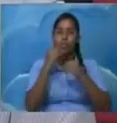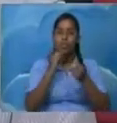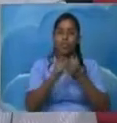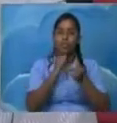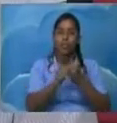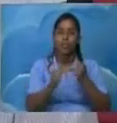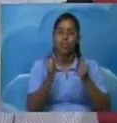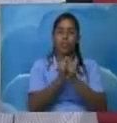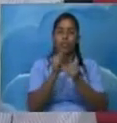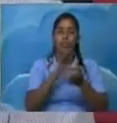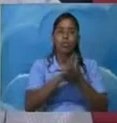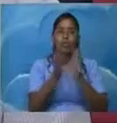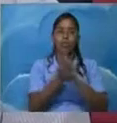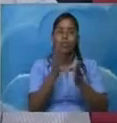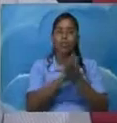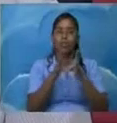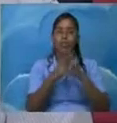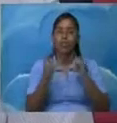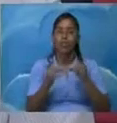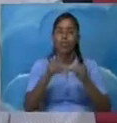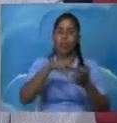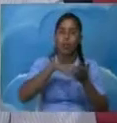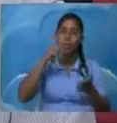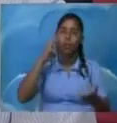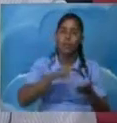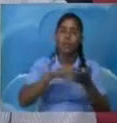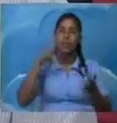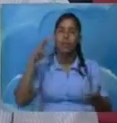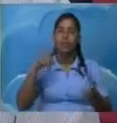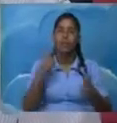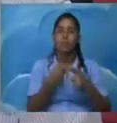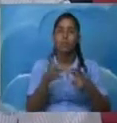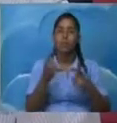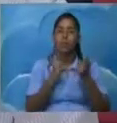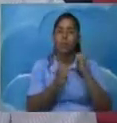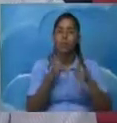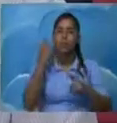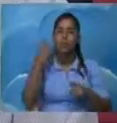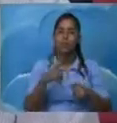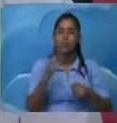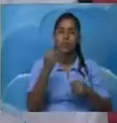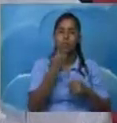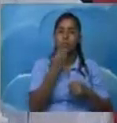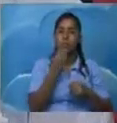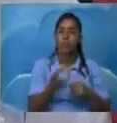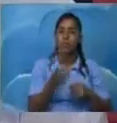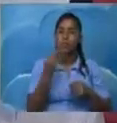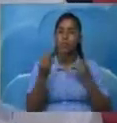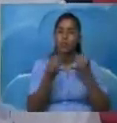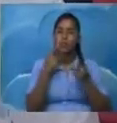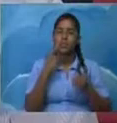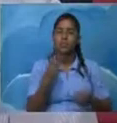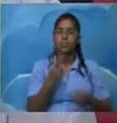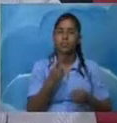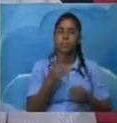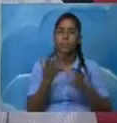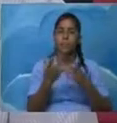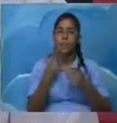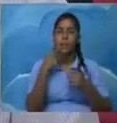con sardina, con espagueti. Pero a veces somos muy buenos, como decía el hermano Juan, que hacía